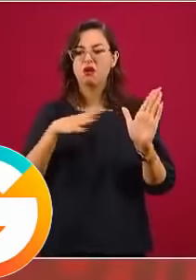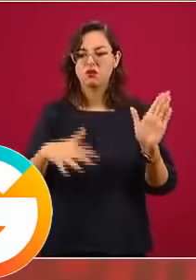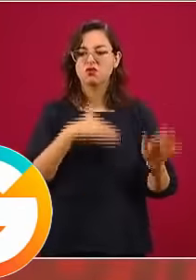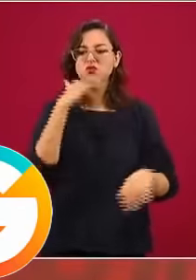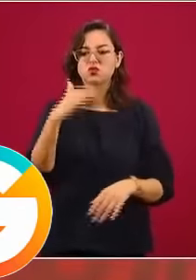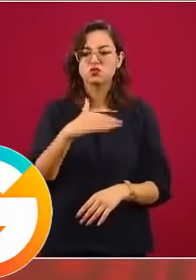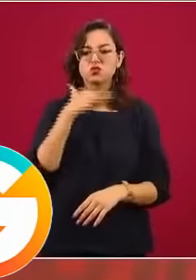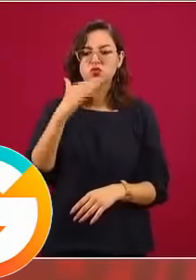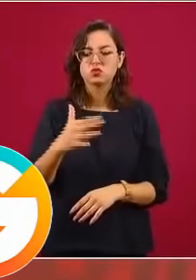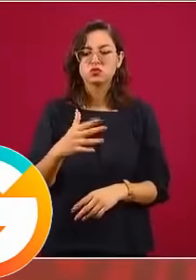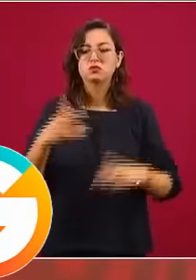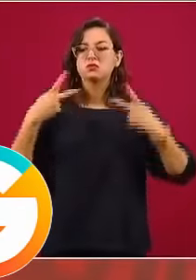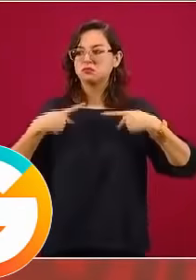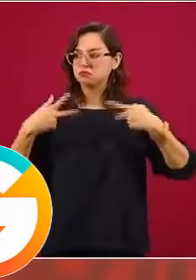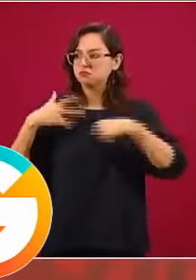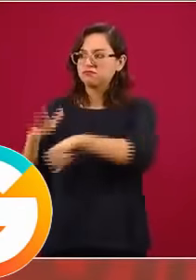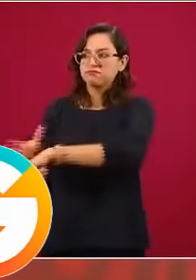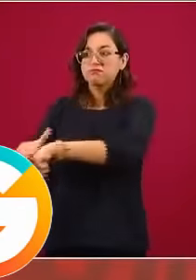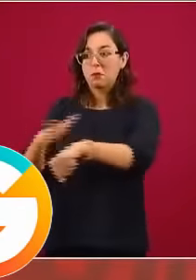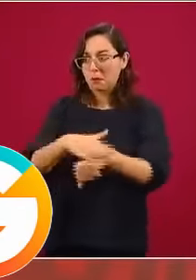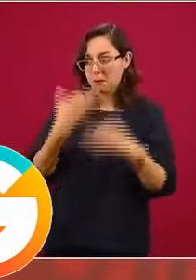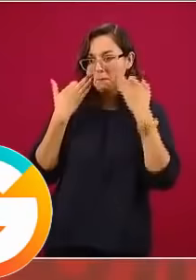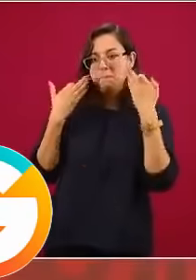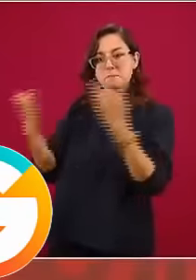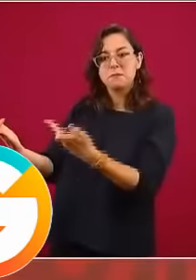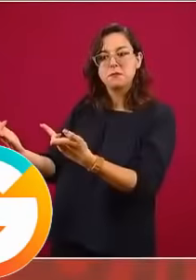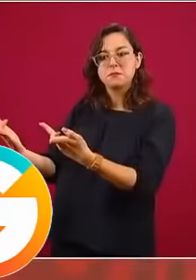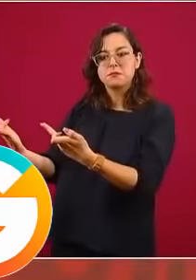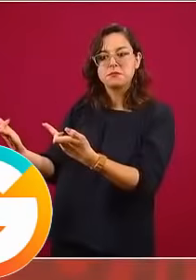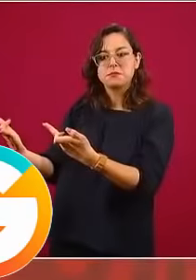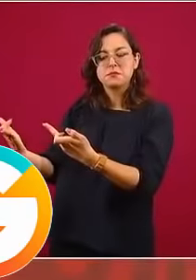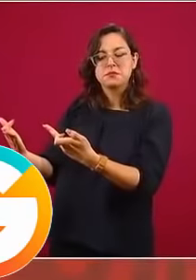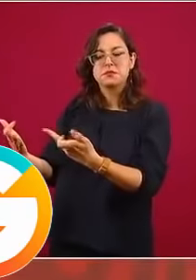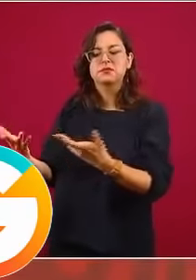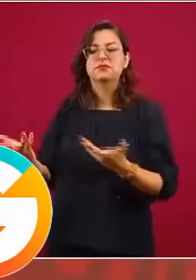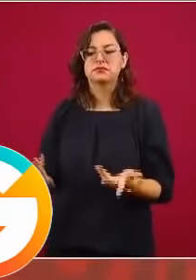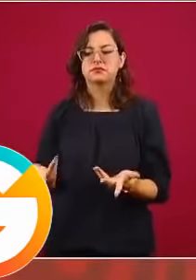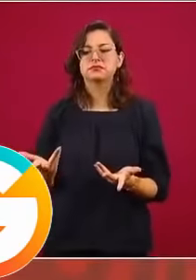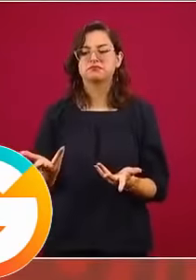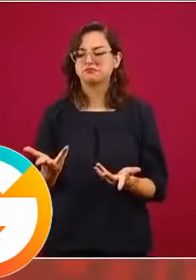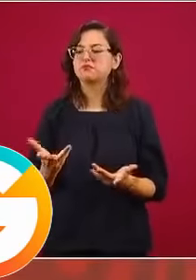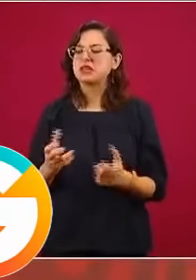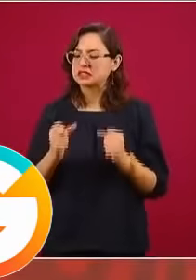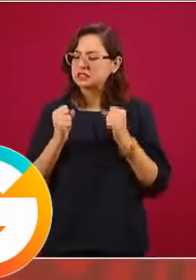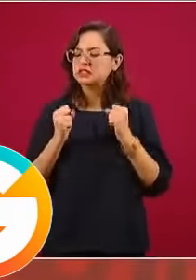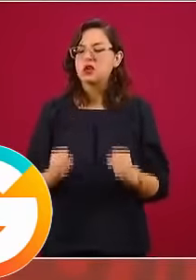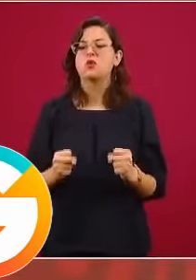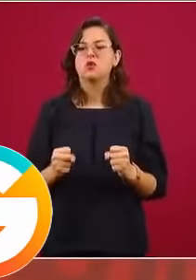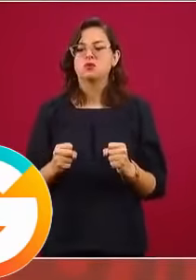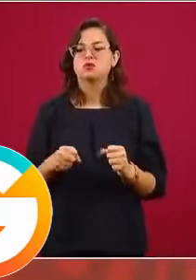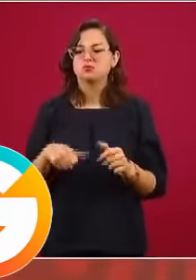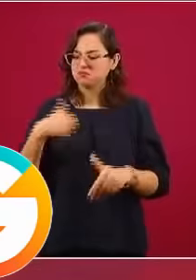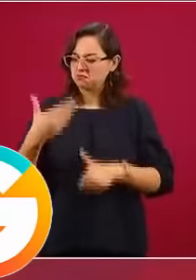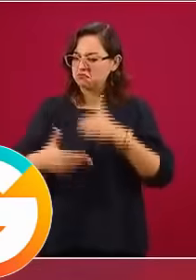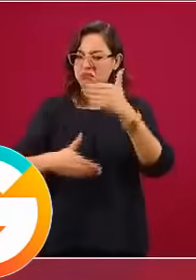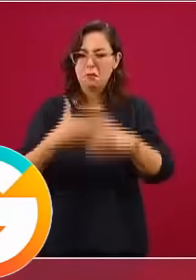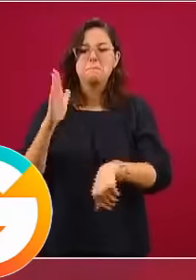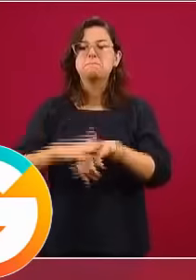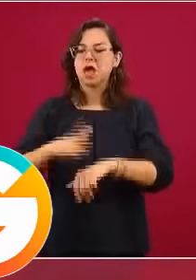que la gente se entere. Ya van a haber seguramente otras